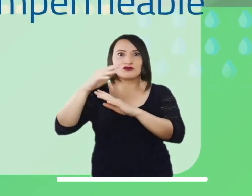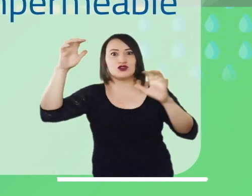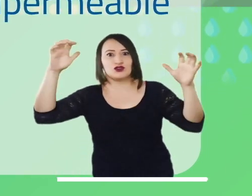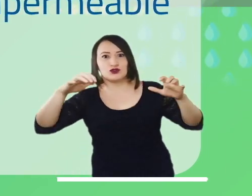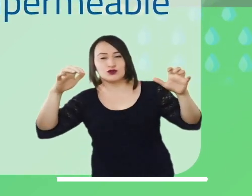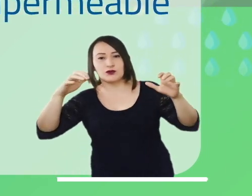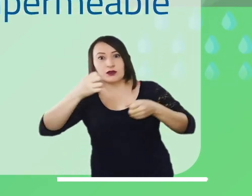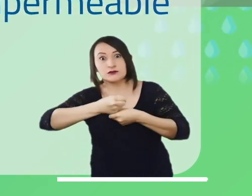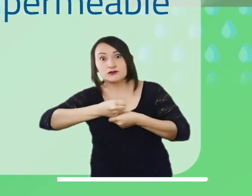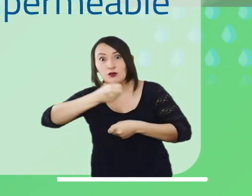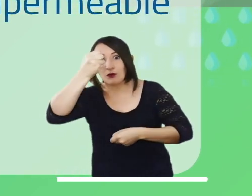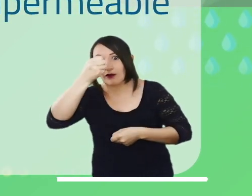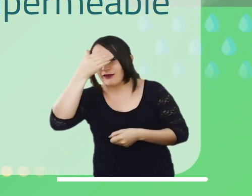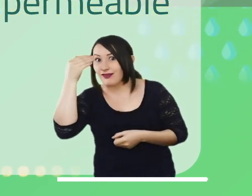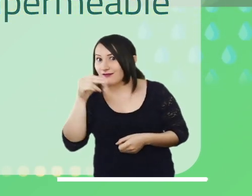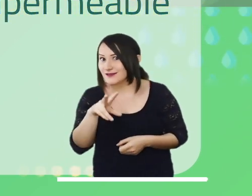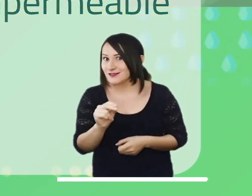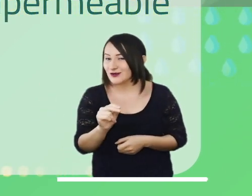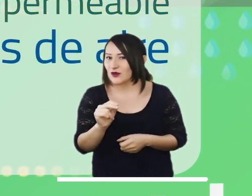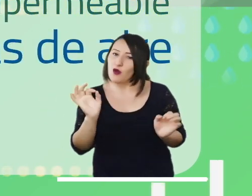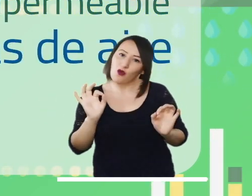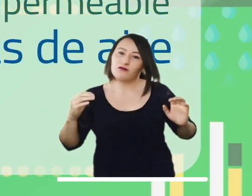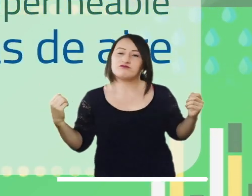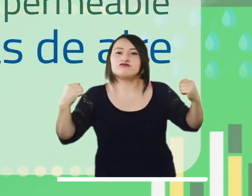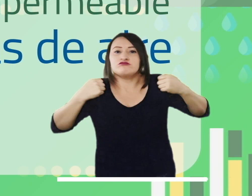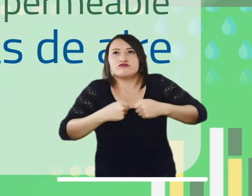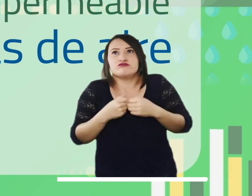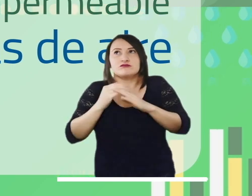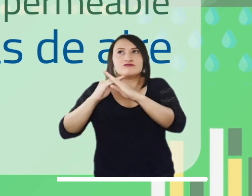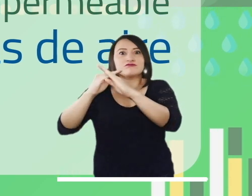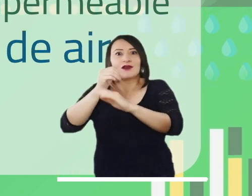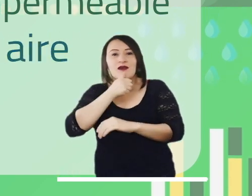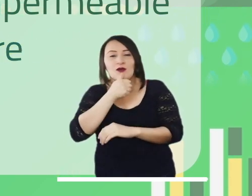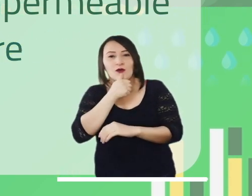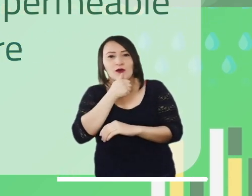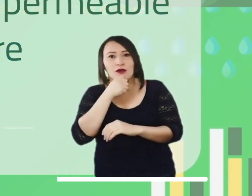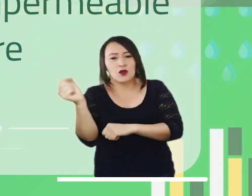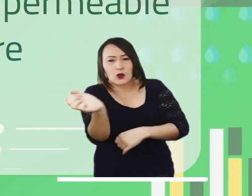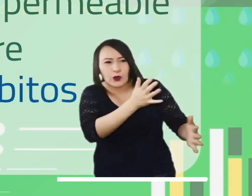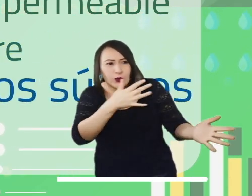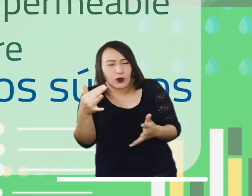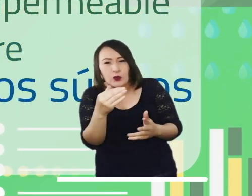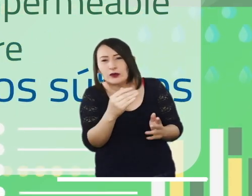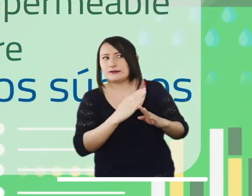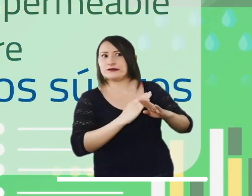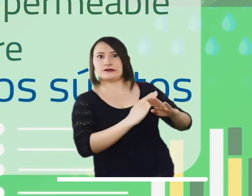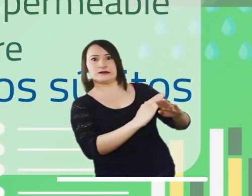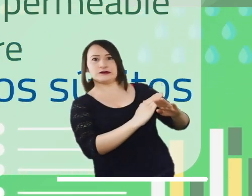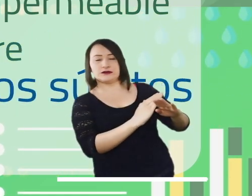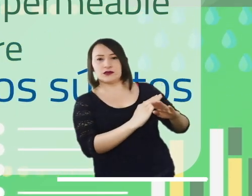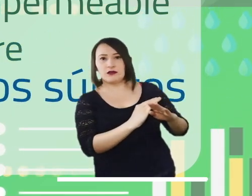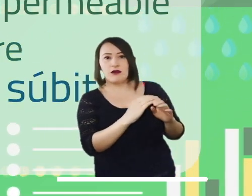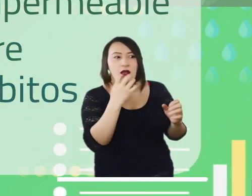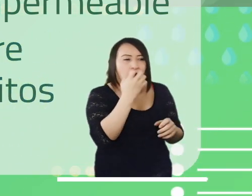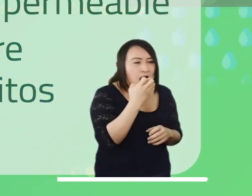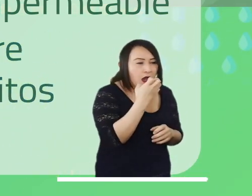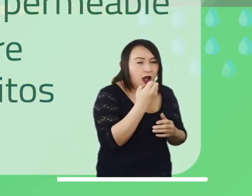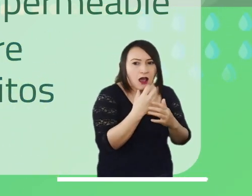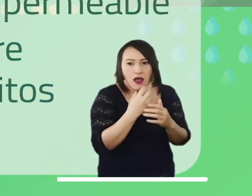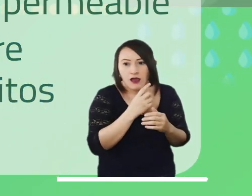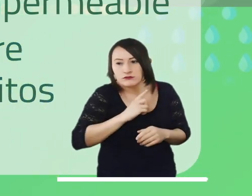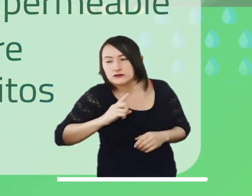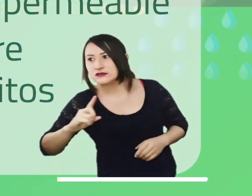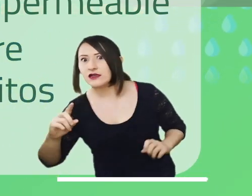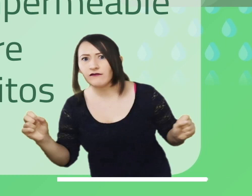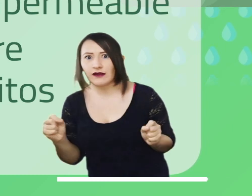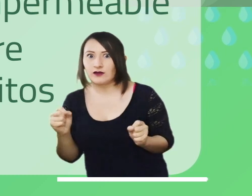apropiado. No olvide llevar sombrilla o impermeable. Evite las corrientes frías de aire. No se exponga a cambios súbitos